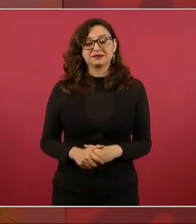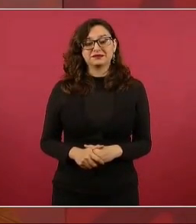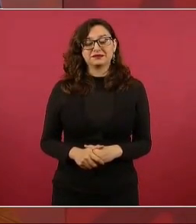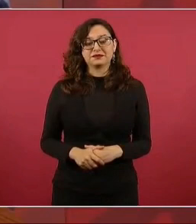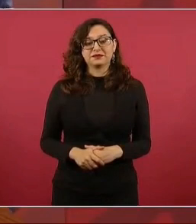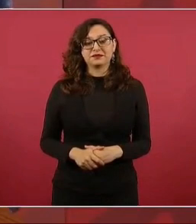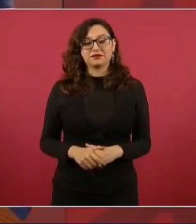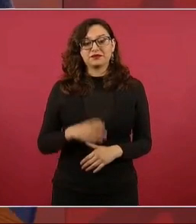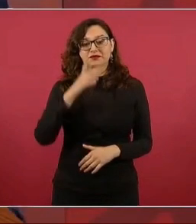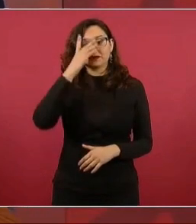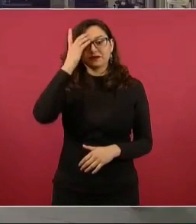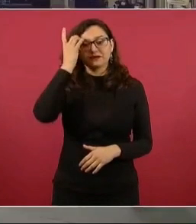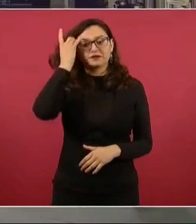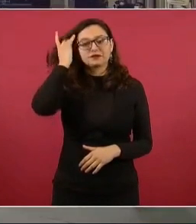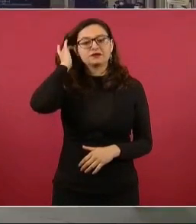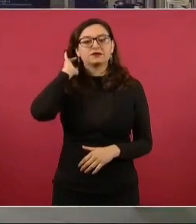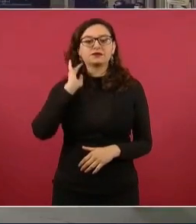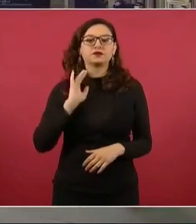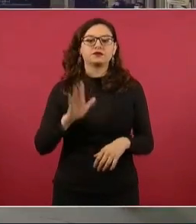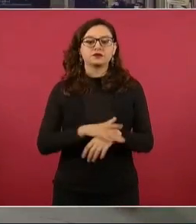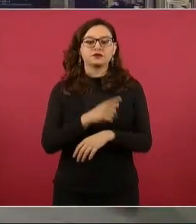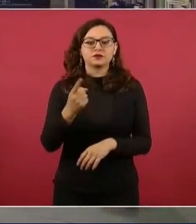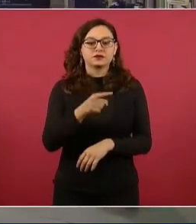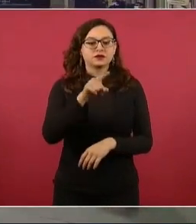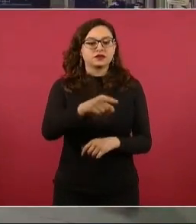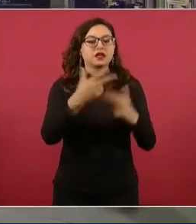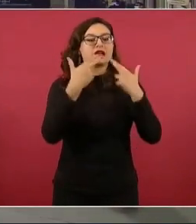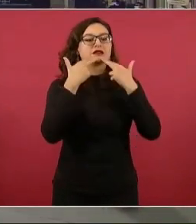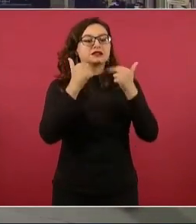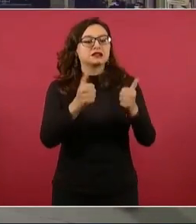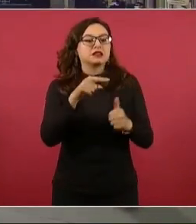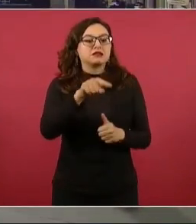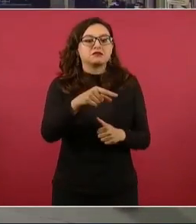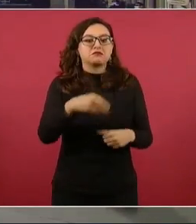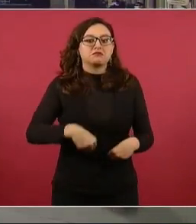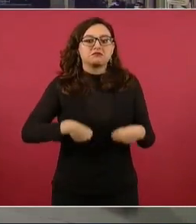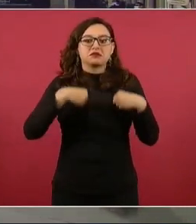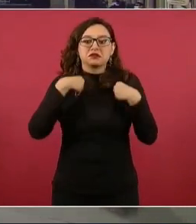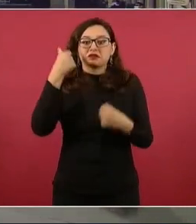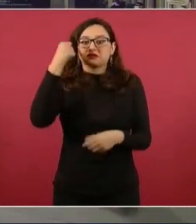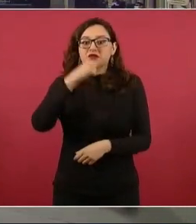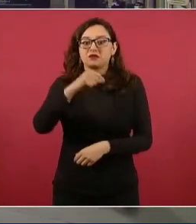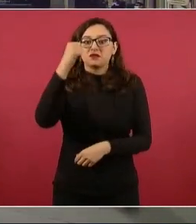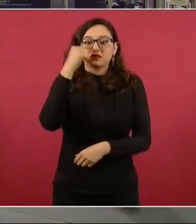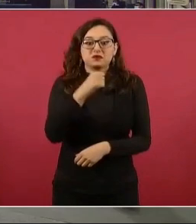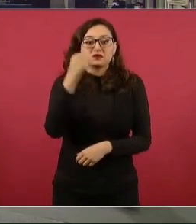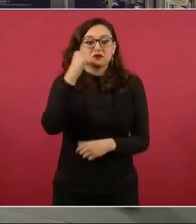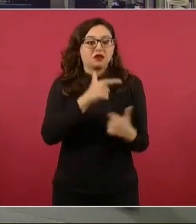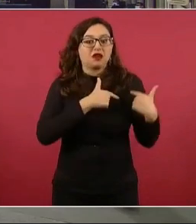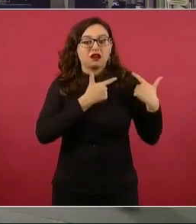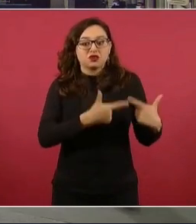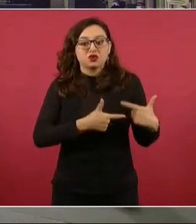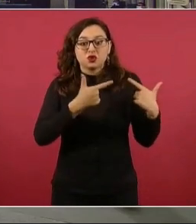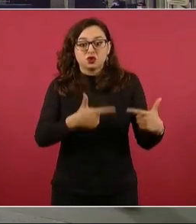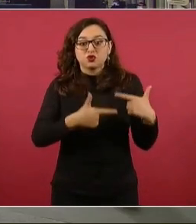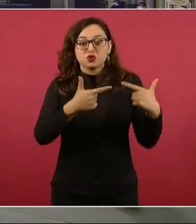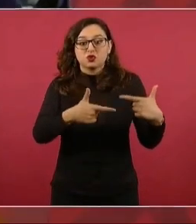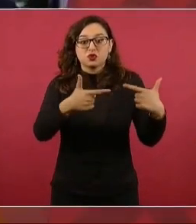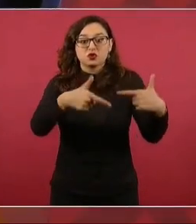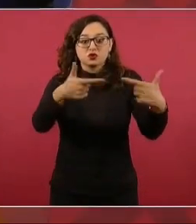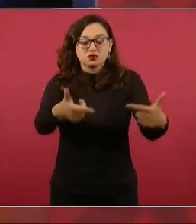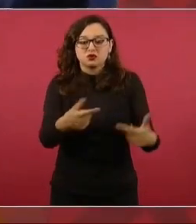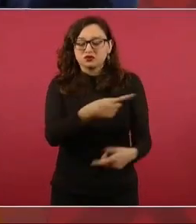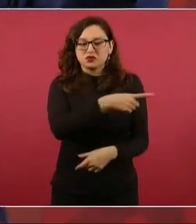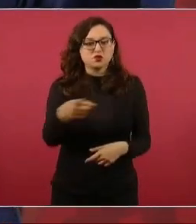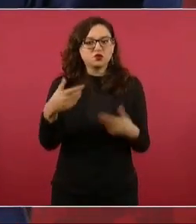porque ahí en esas haciendas estaban enterrados sus tatarabuelos, bisabuelos, sus abuelos. Tuvo que pasar un